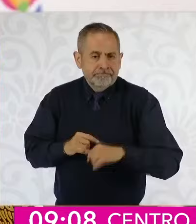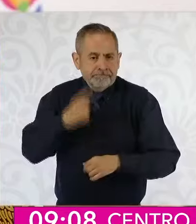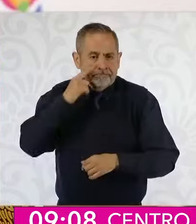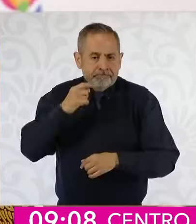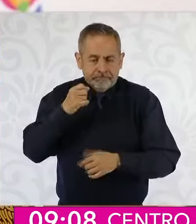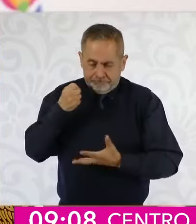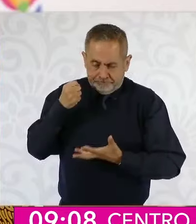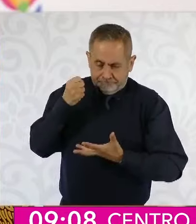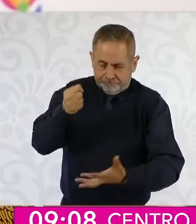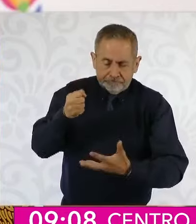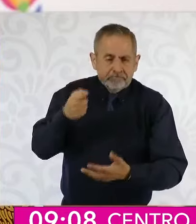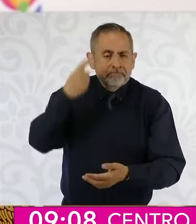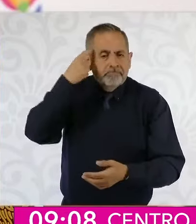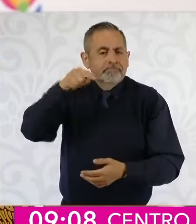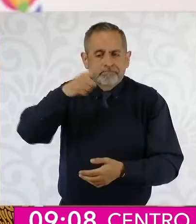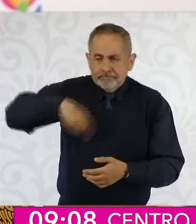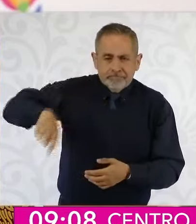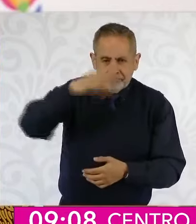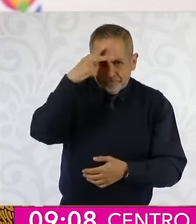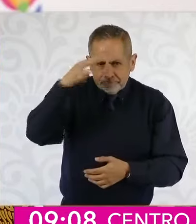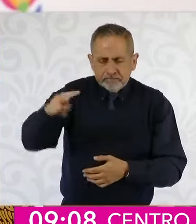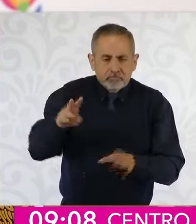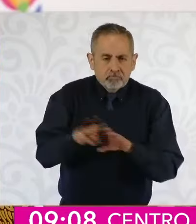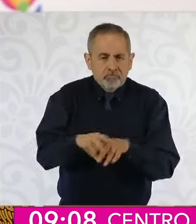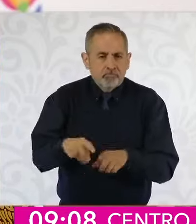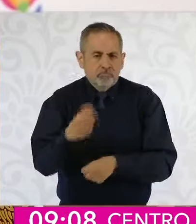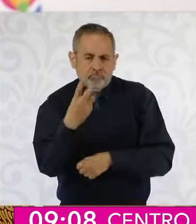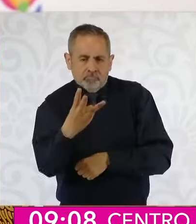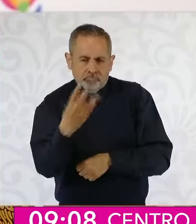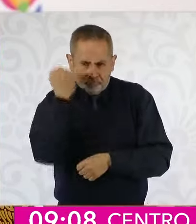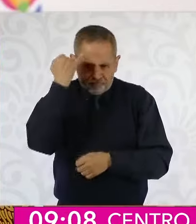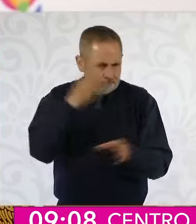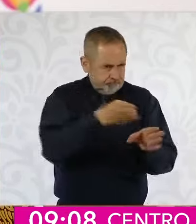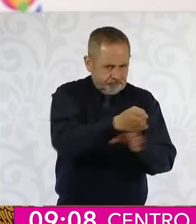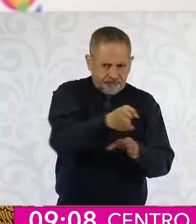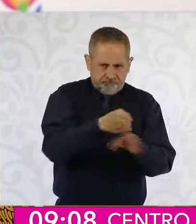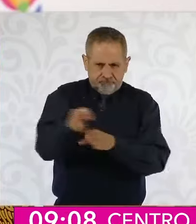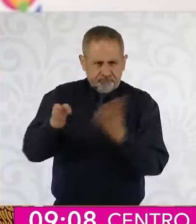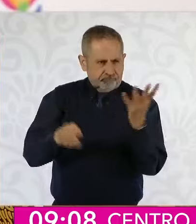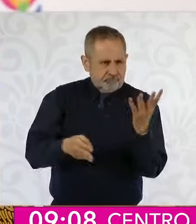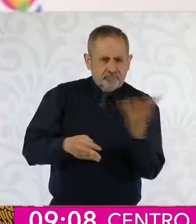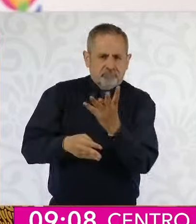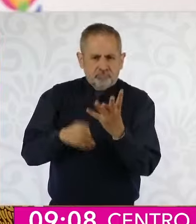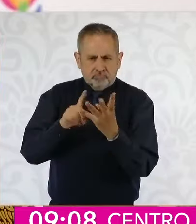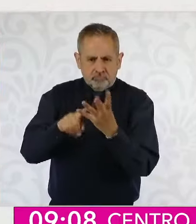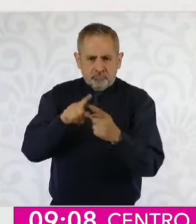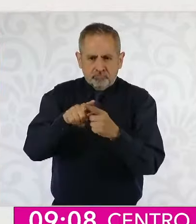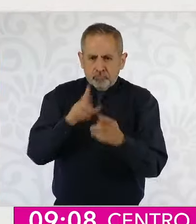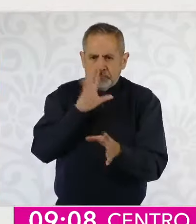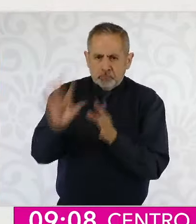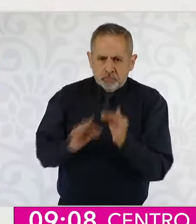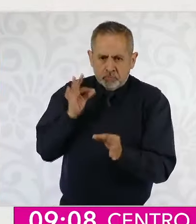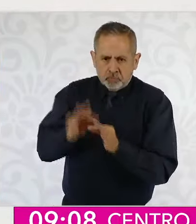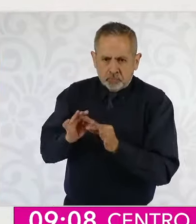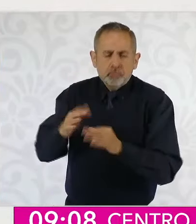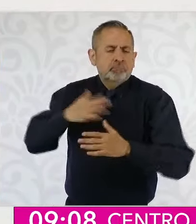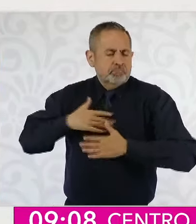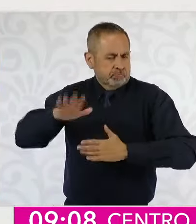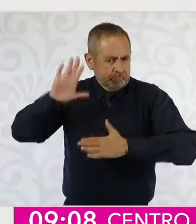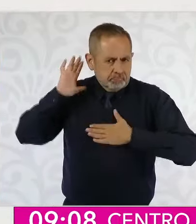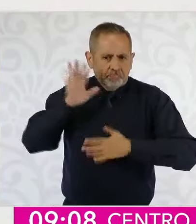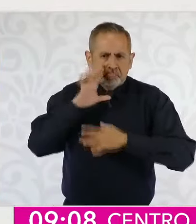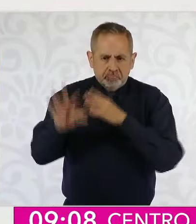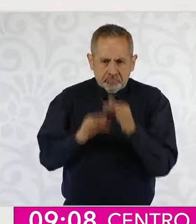presupuesto de egresos de la Federación tiene, digamos, tres ejes fundamentales, o cuatro. Uno, cumplir con todos los